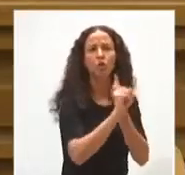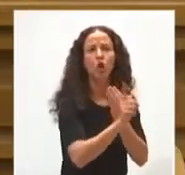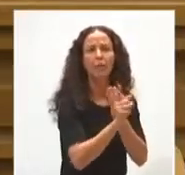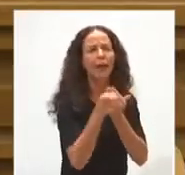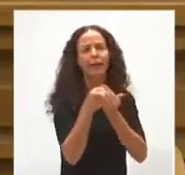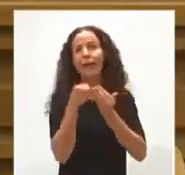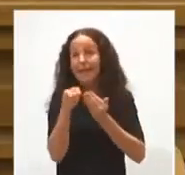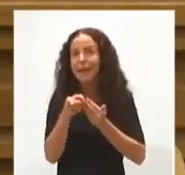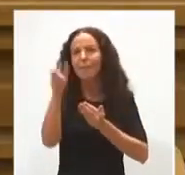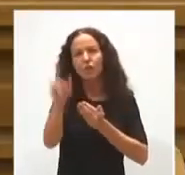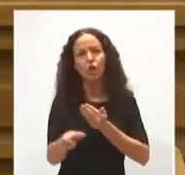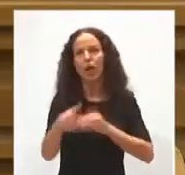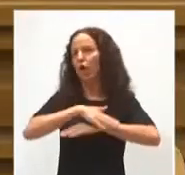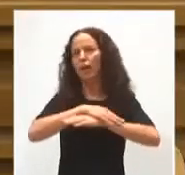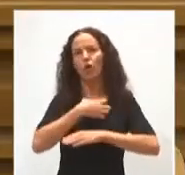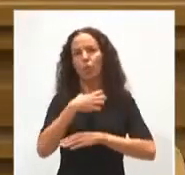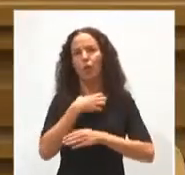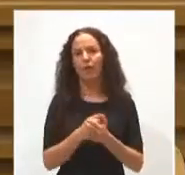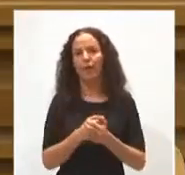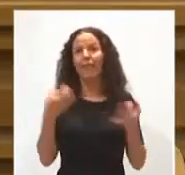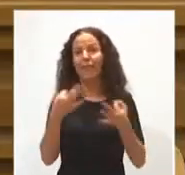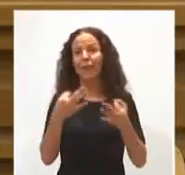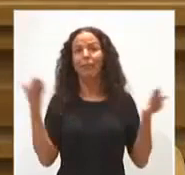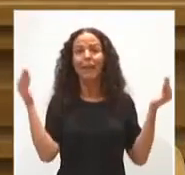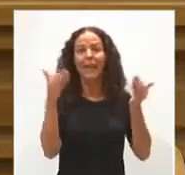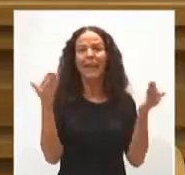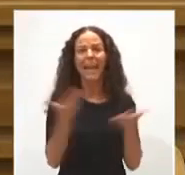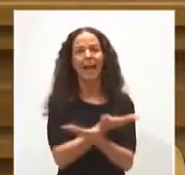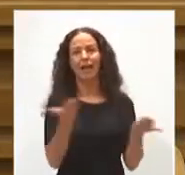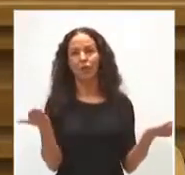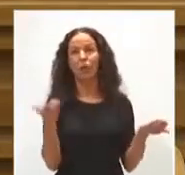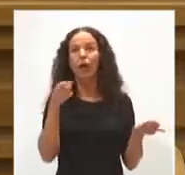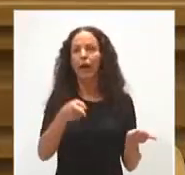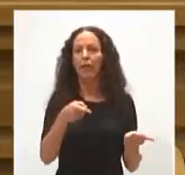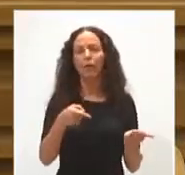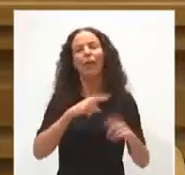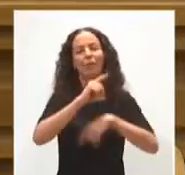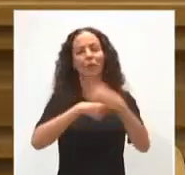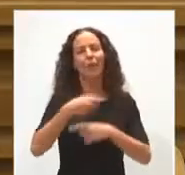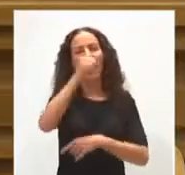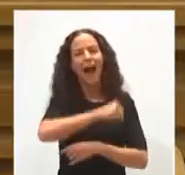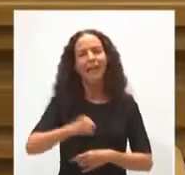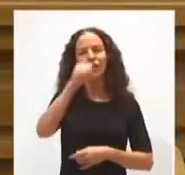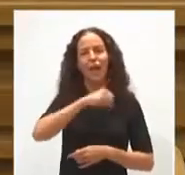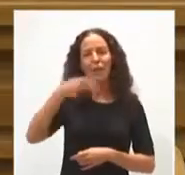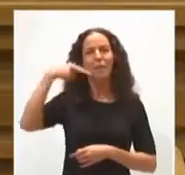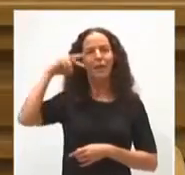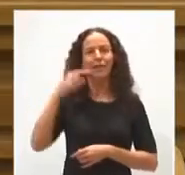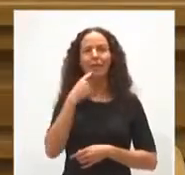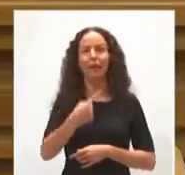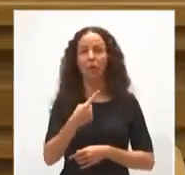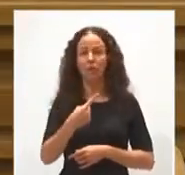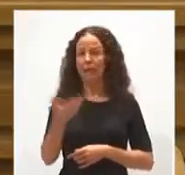gobernar y esta claridad lo digo después de muchos años de experiencia a lo mejor no hace treinta años no pensaba